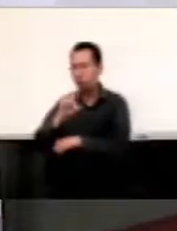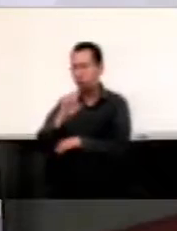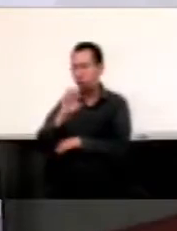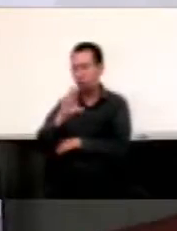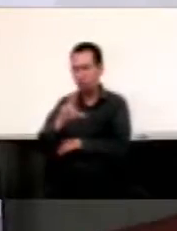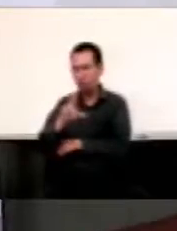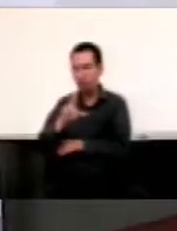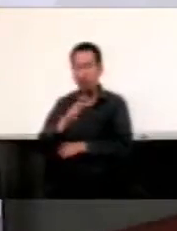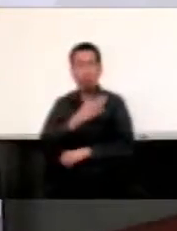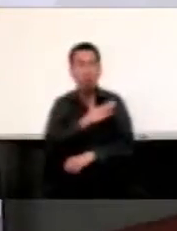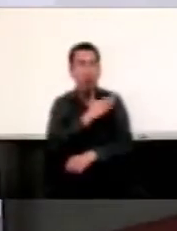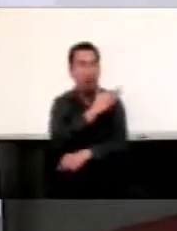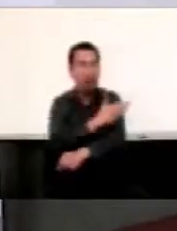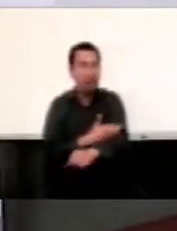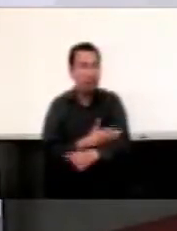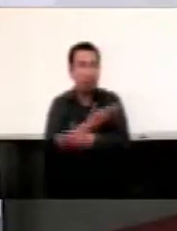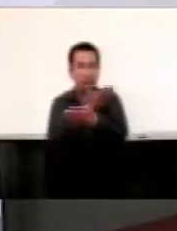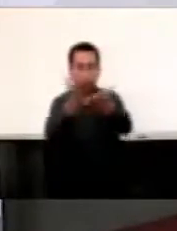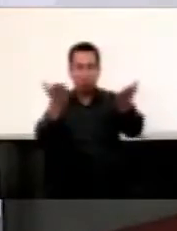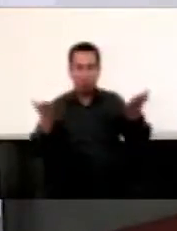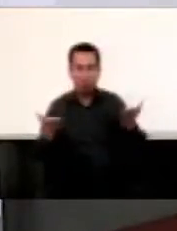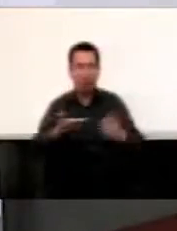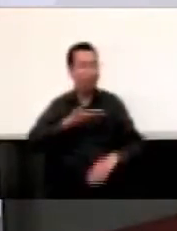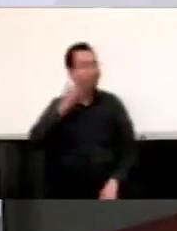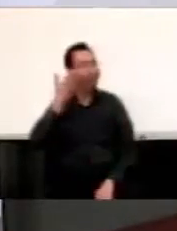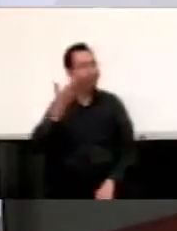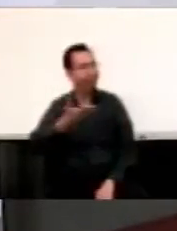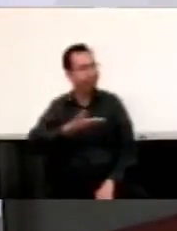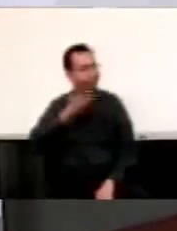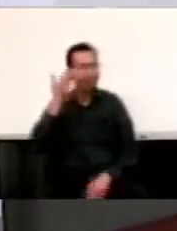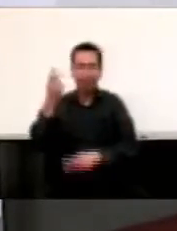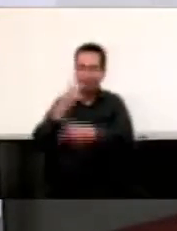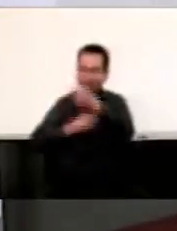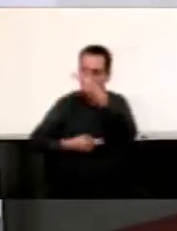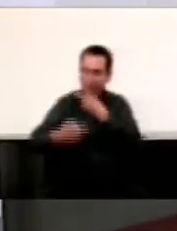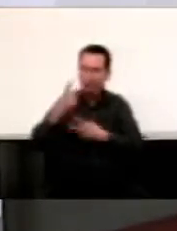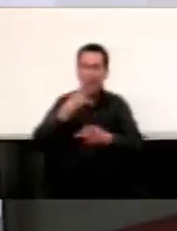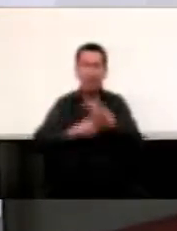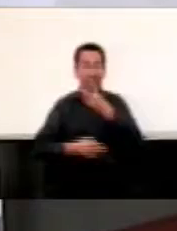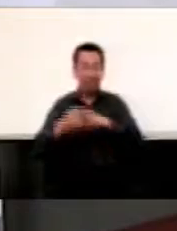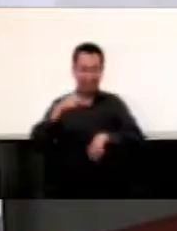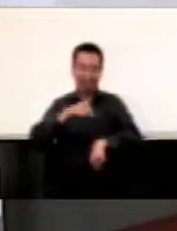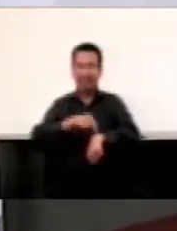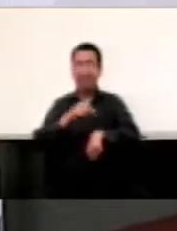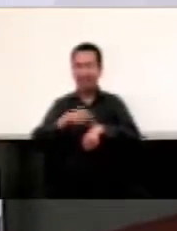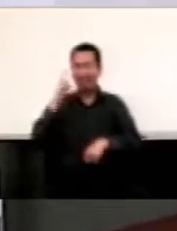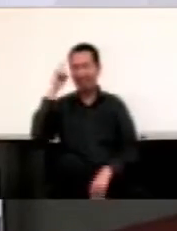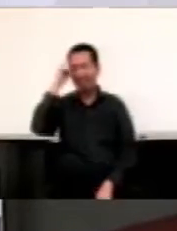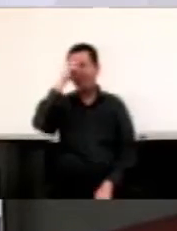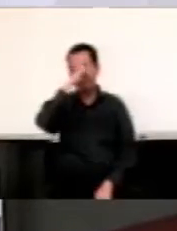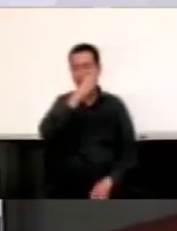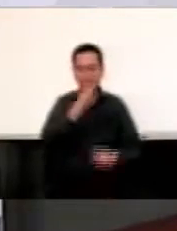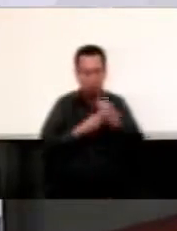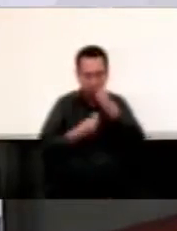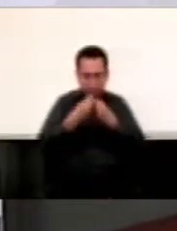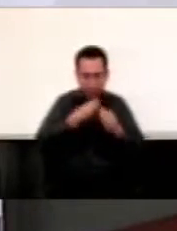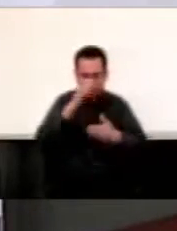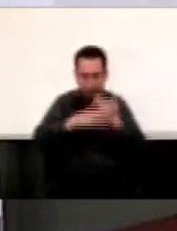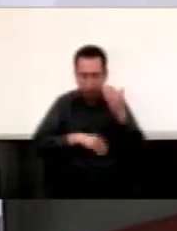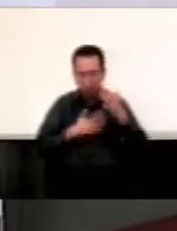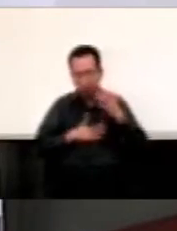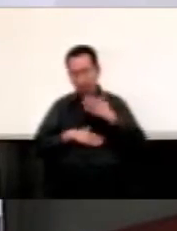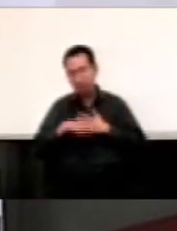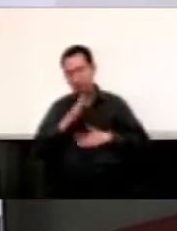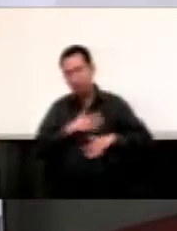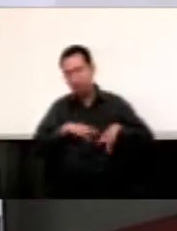todas las personas que nos acompañan. Gracias por la generosidad de su tiempo. Es una hora complicada, es después de comer. Y bueno, pues